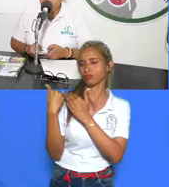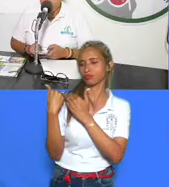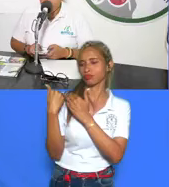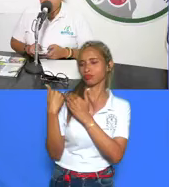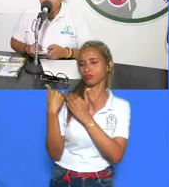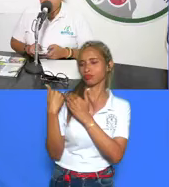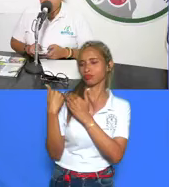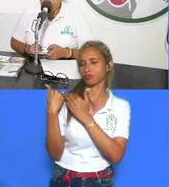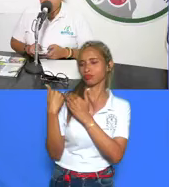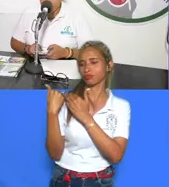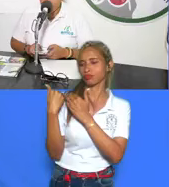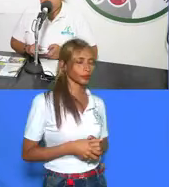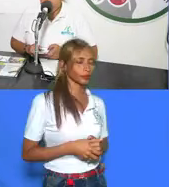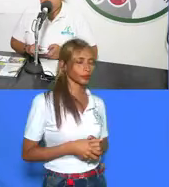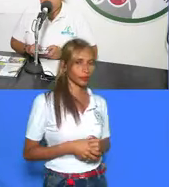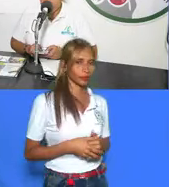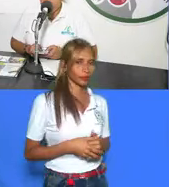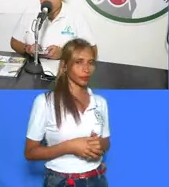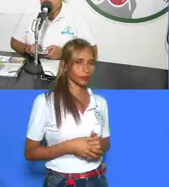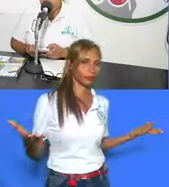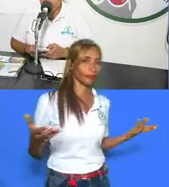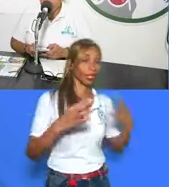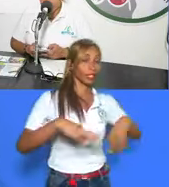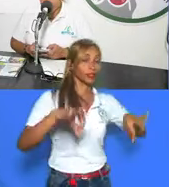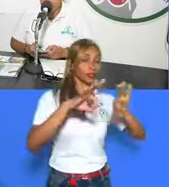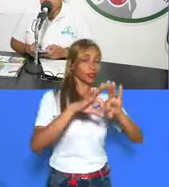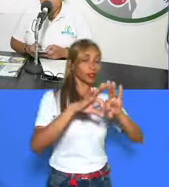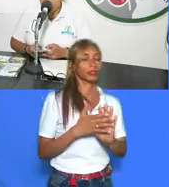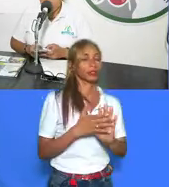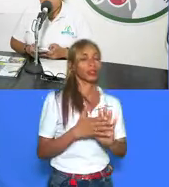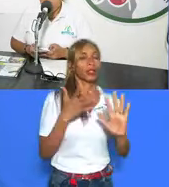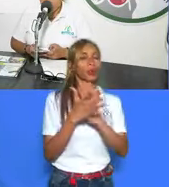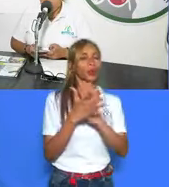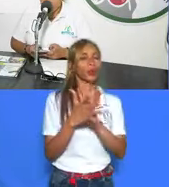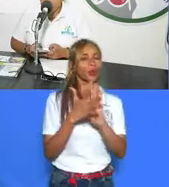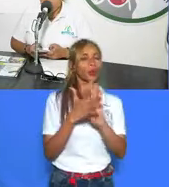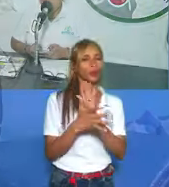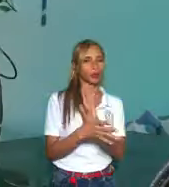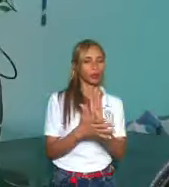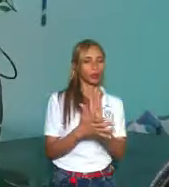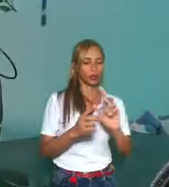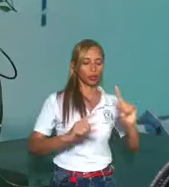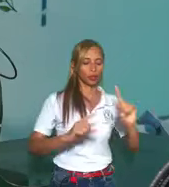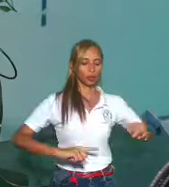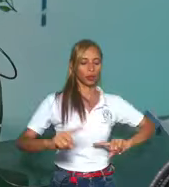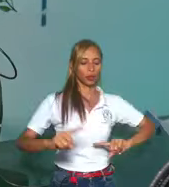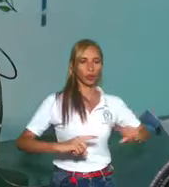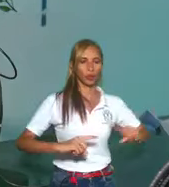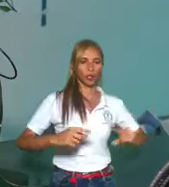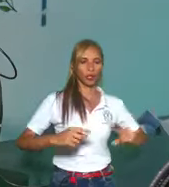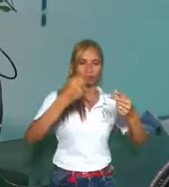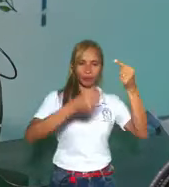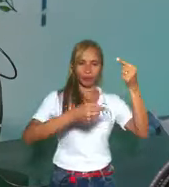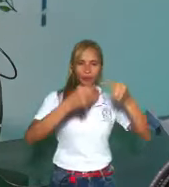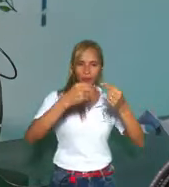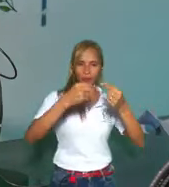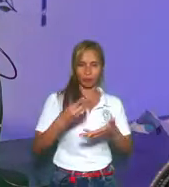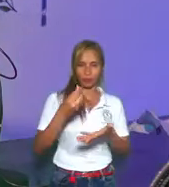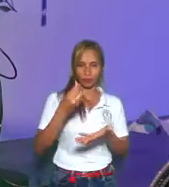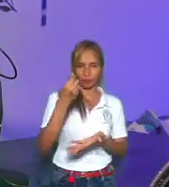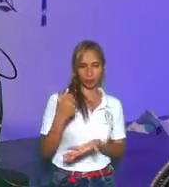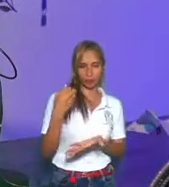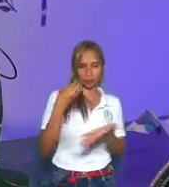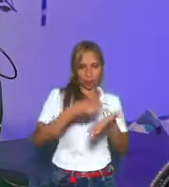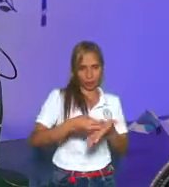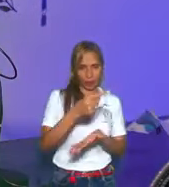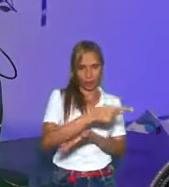Bueno, es importante mencionar que la coordinación de cartera hace parte de la Dirección Comercial de Empresas Públicas